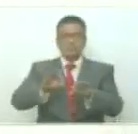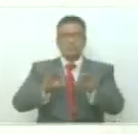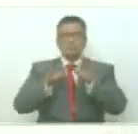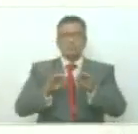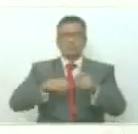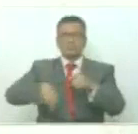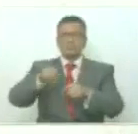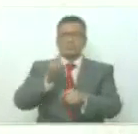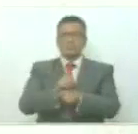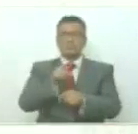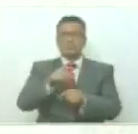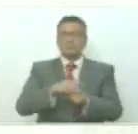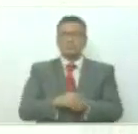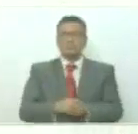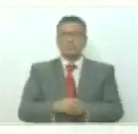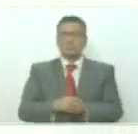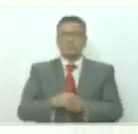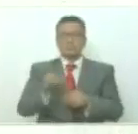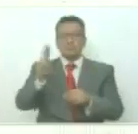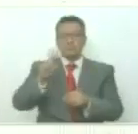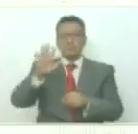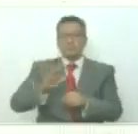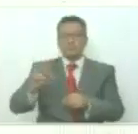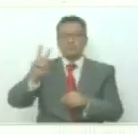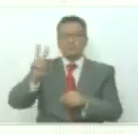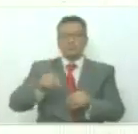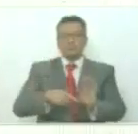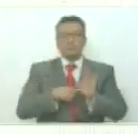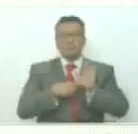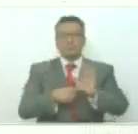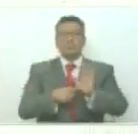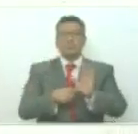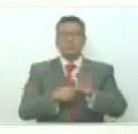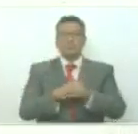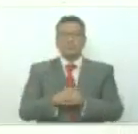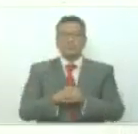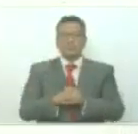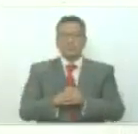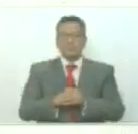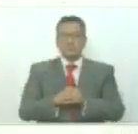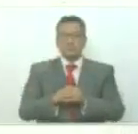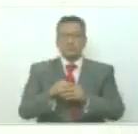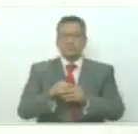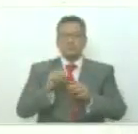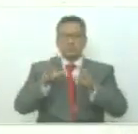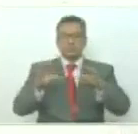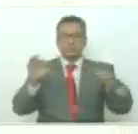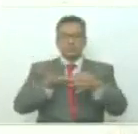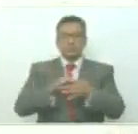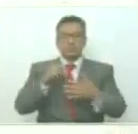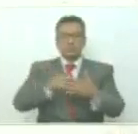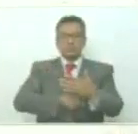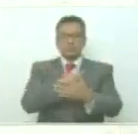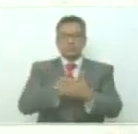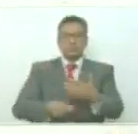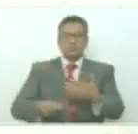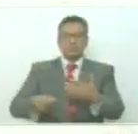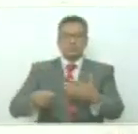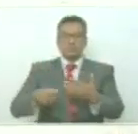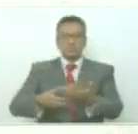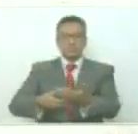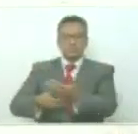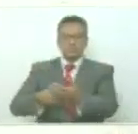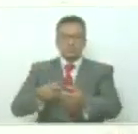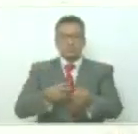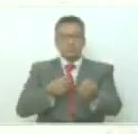y plenipotenciario de la República Bolivariana de Venezuela ante la Organización para la Prohibición de Armas